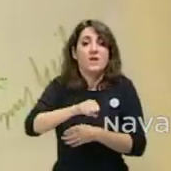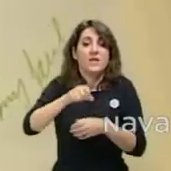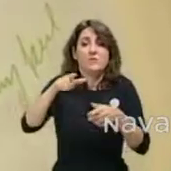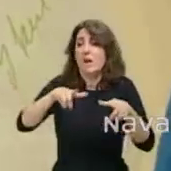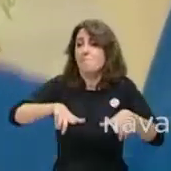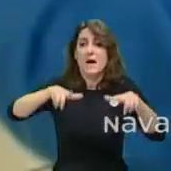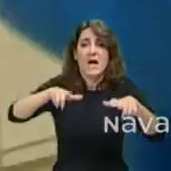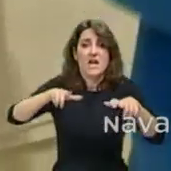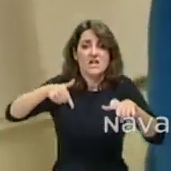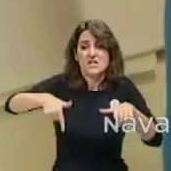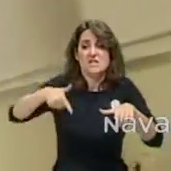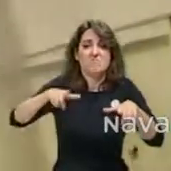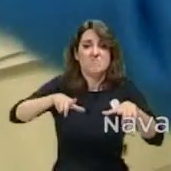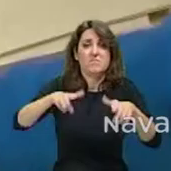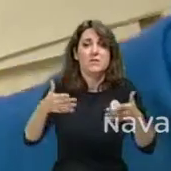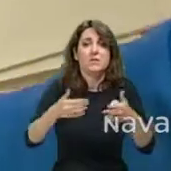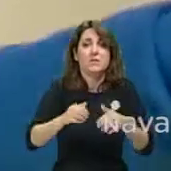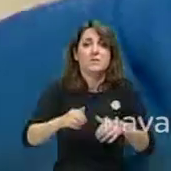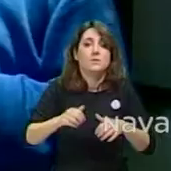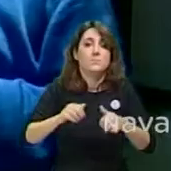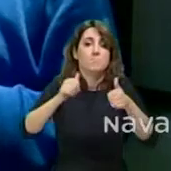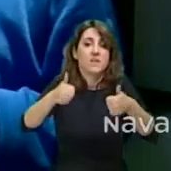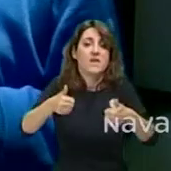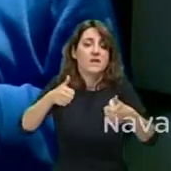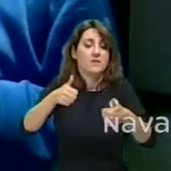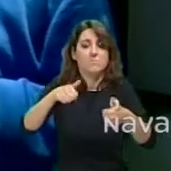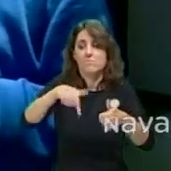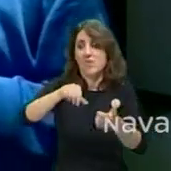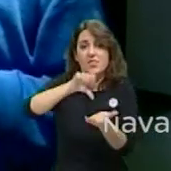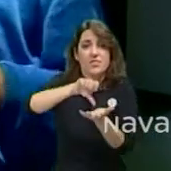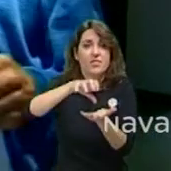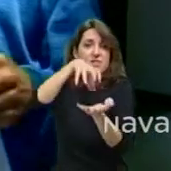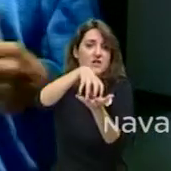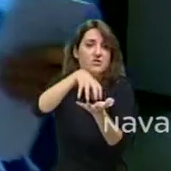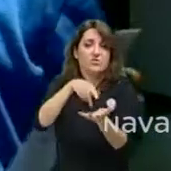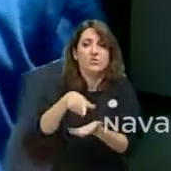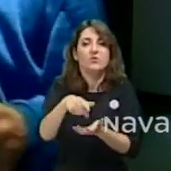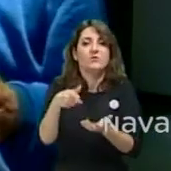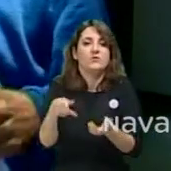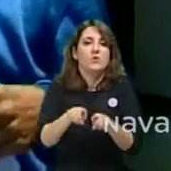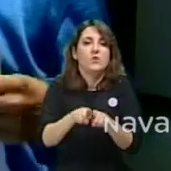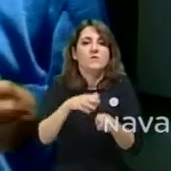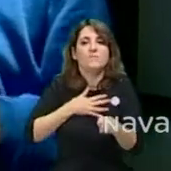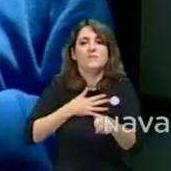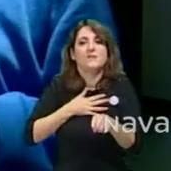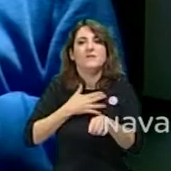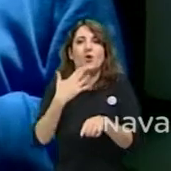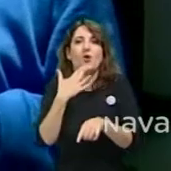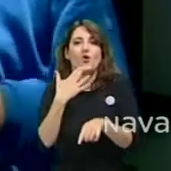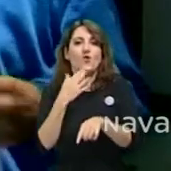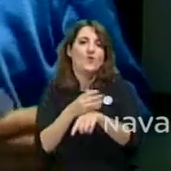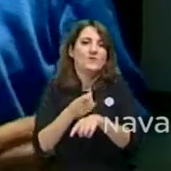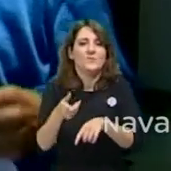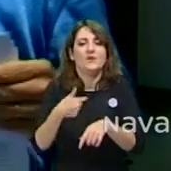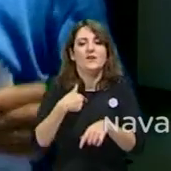una bajera aquí y levantar este pequeño centro, que es un poco el lugar de mi hobby, donde yo puedo hacer cosas que